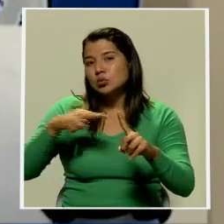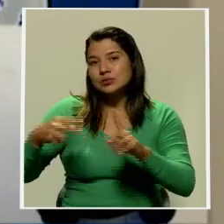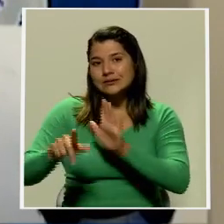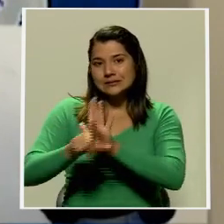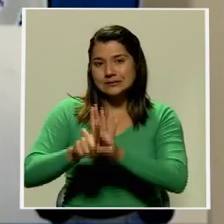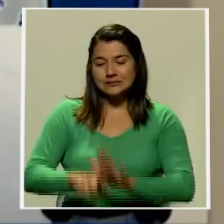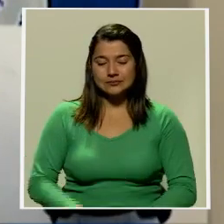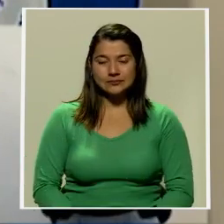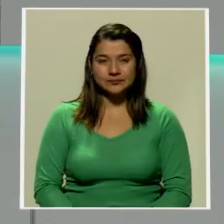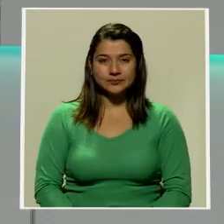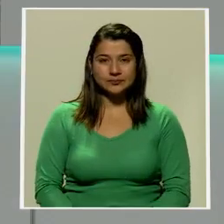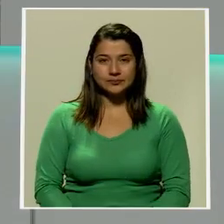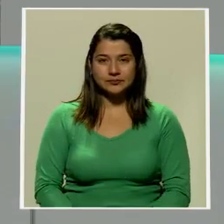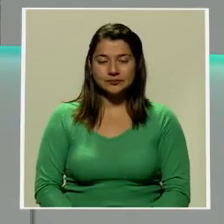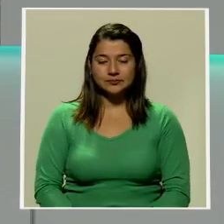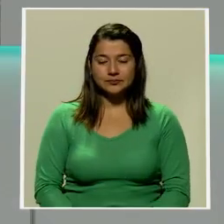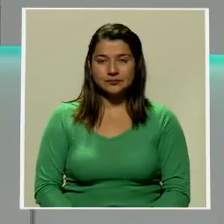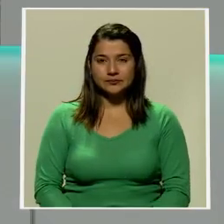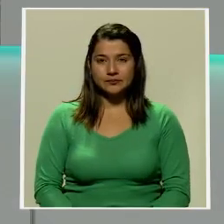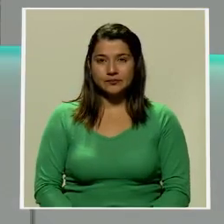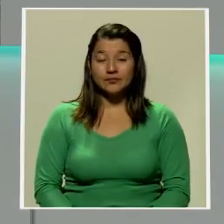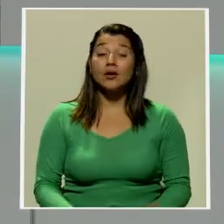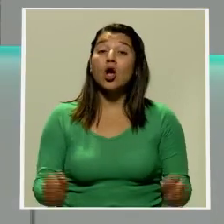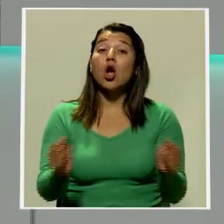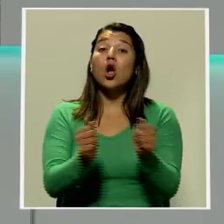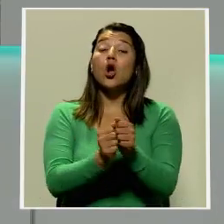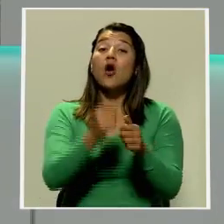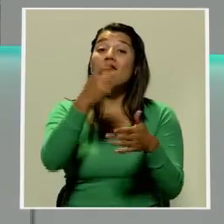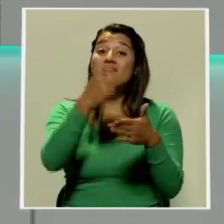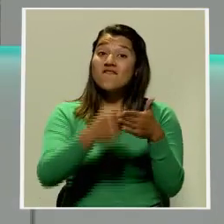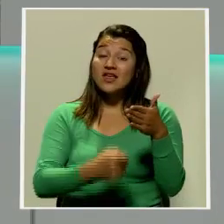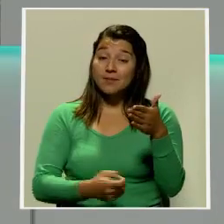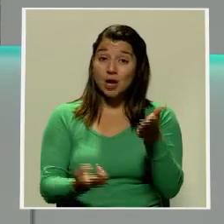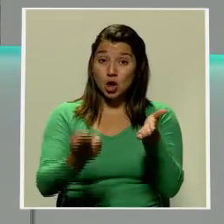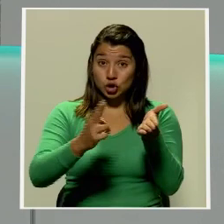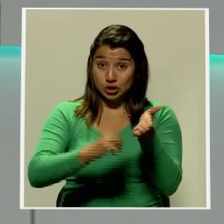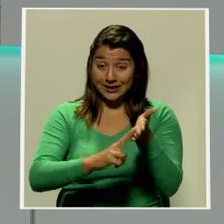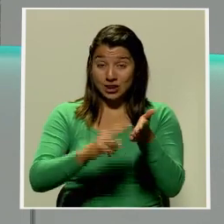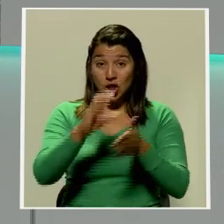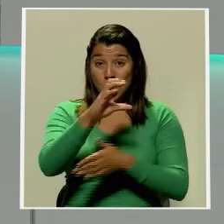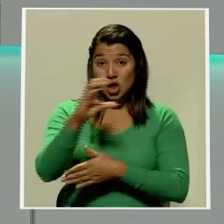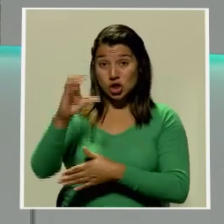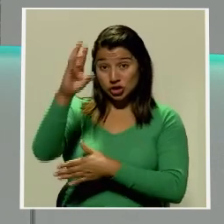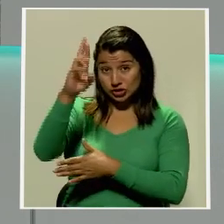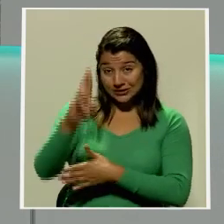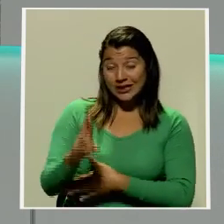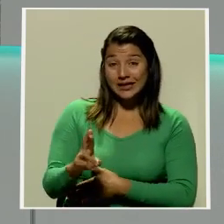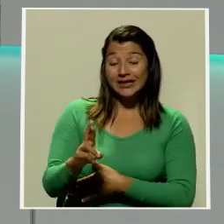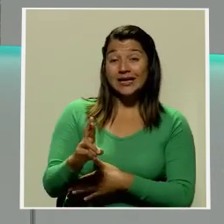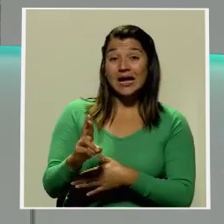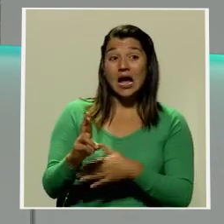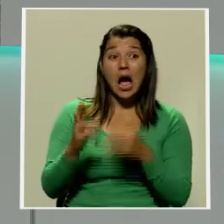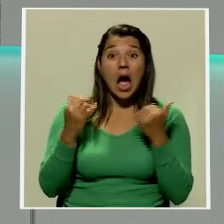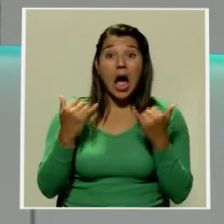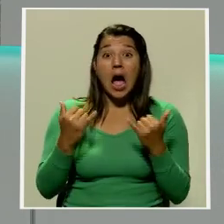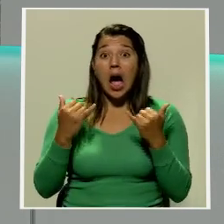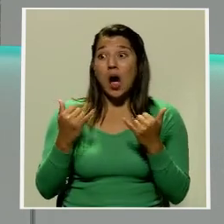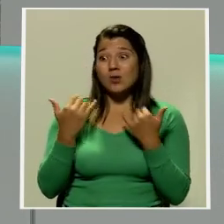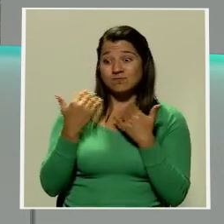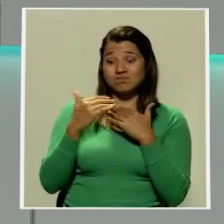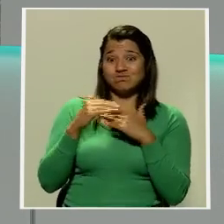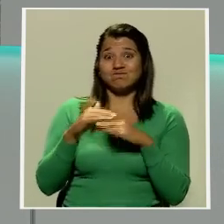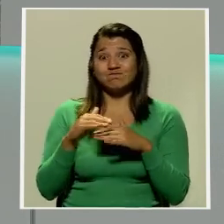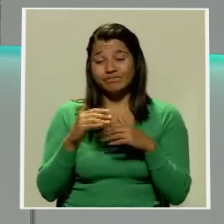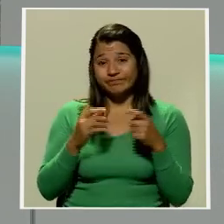Con la firma de este contrato, el gobierno costarricense quedó atrapado en un